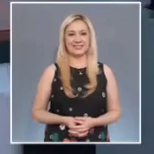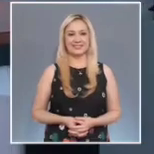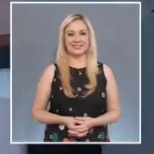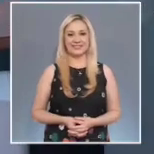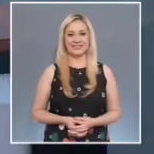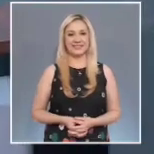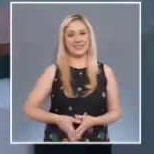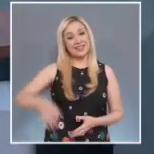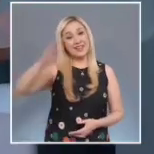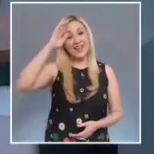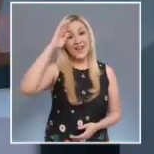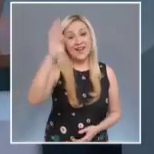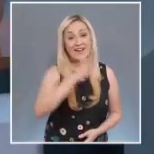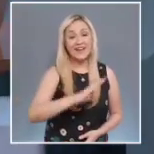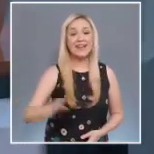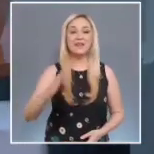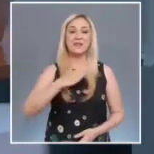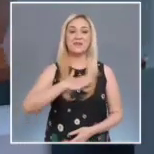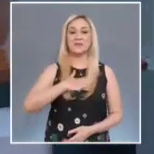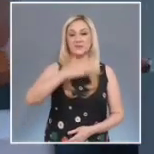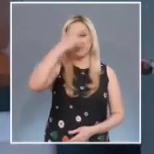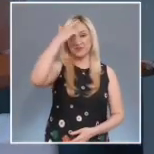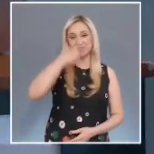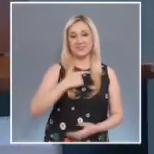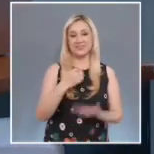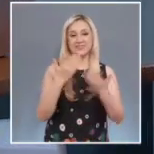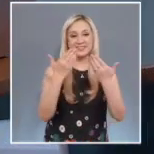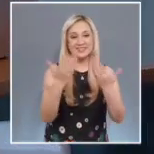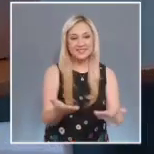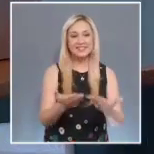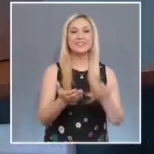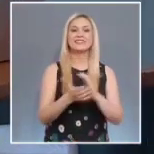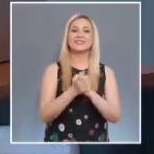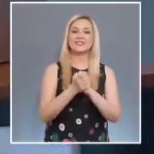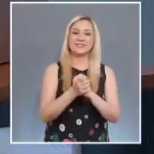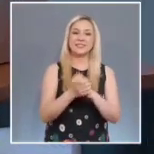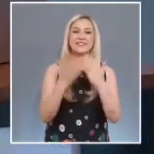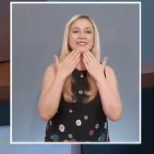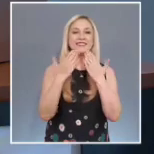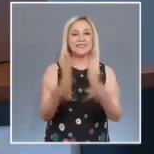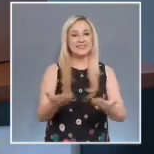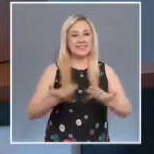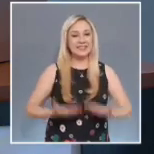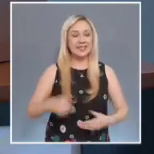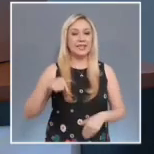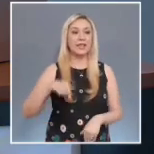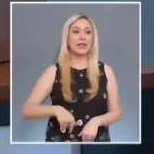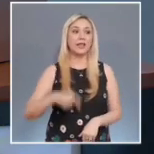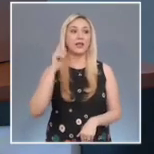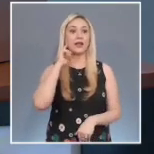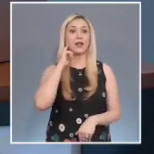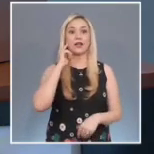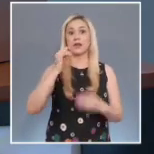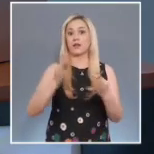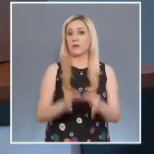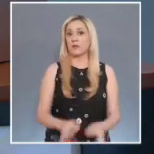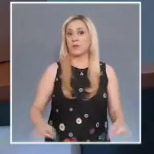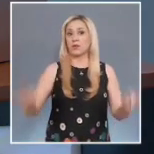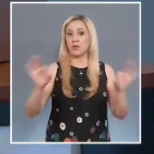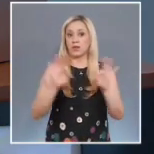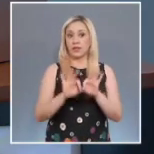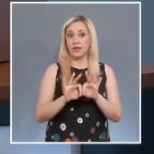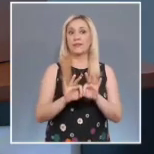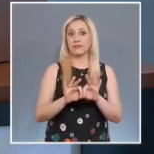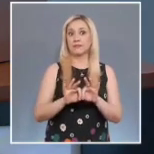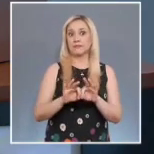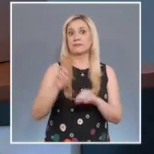Hola, ¿qué tal? ¿Cómo le va? Qué gusto saludarle. Bienvenido, bienvenida a la información jurídica más importante, pero también y sin duda a la